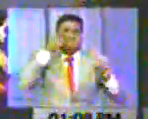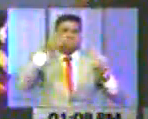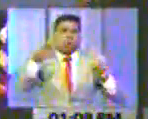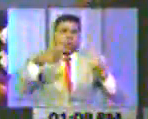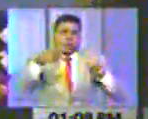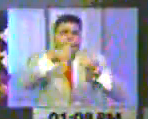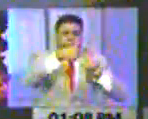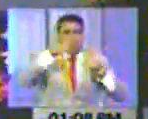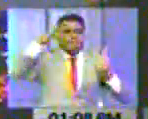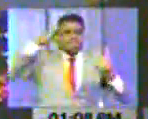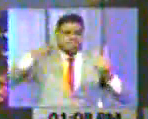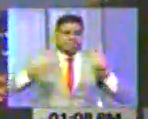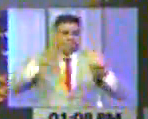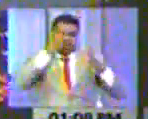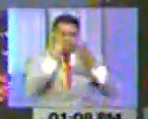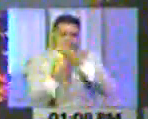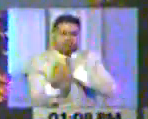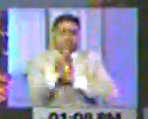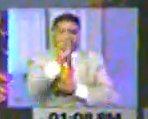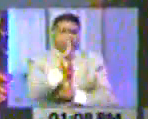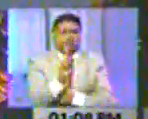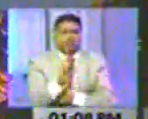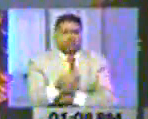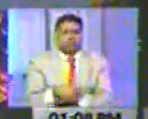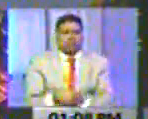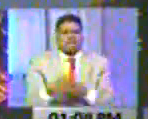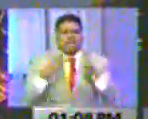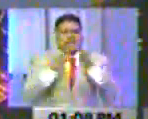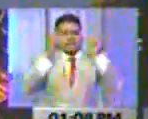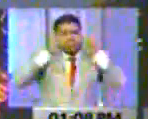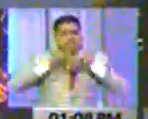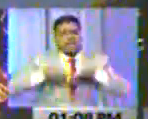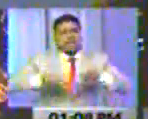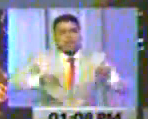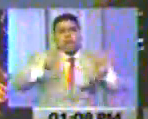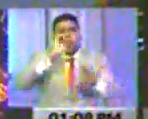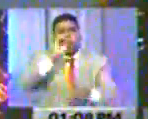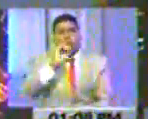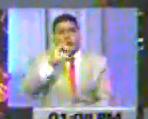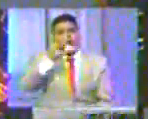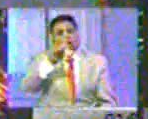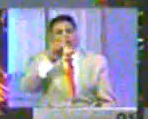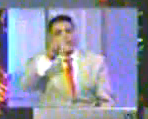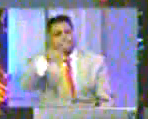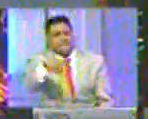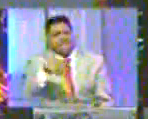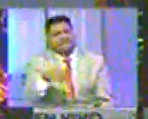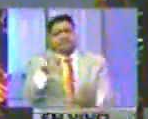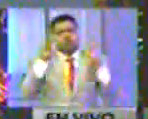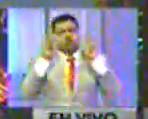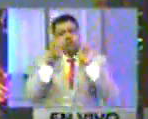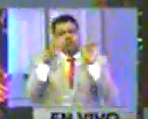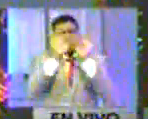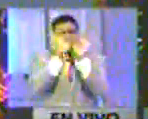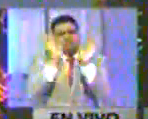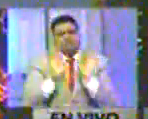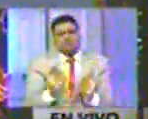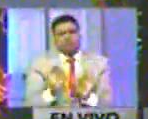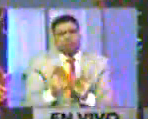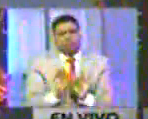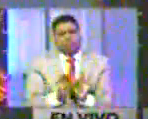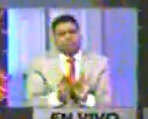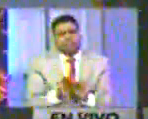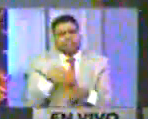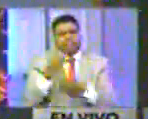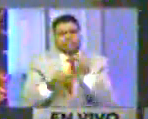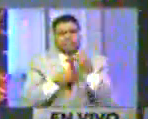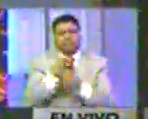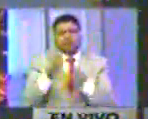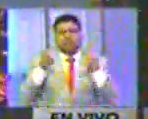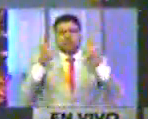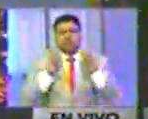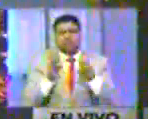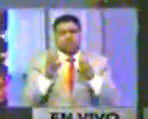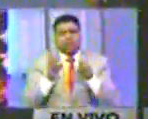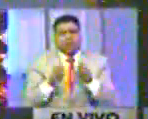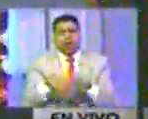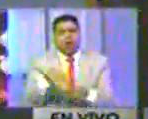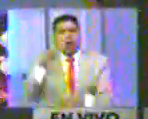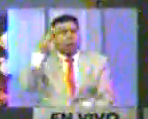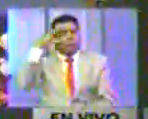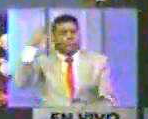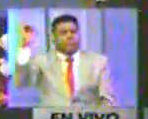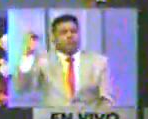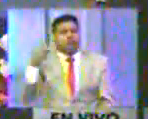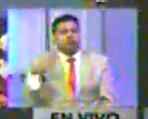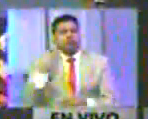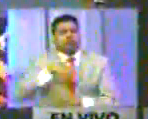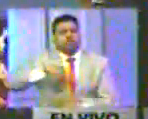Cívico-Militar-Policial. El despliegue de la OLP en su nueva fase, se realizó un nuevo sondeo de opinión en el que